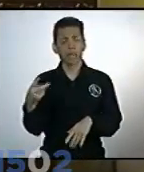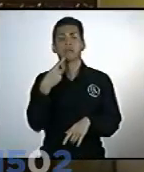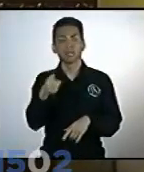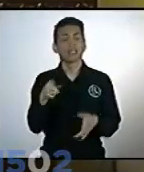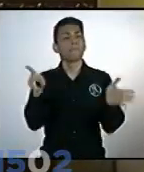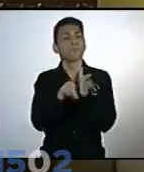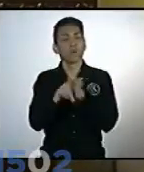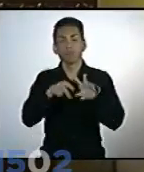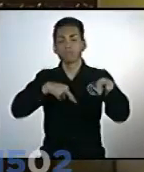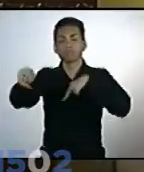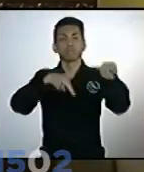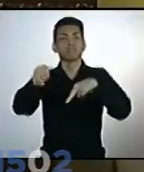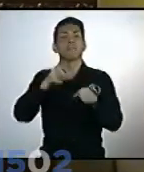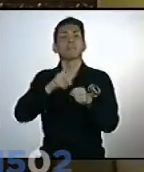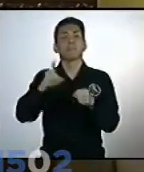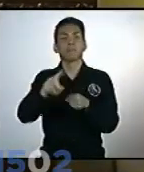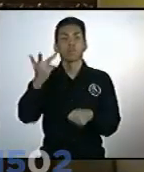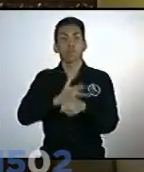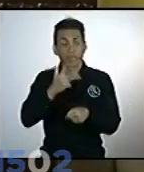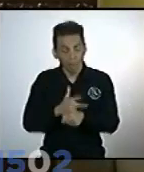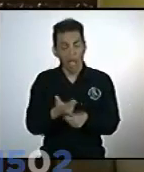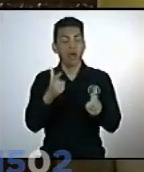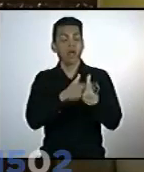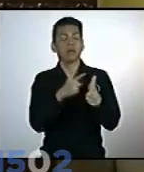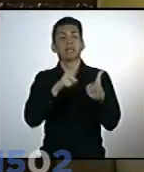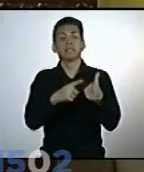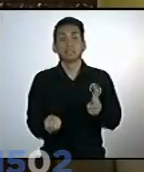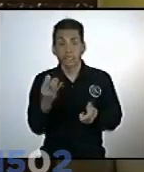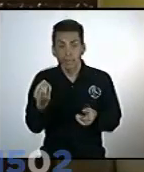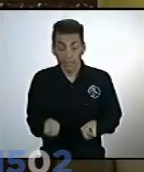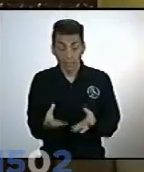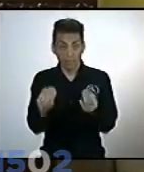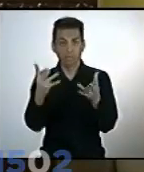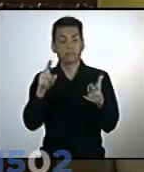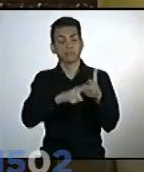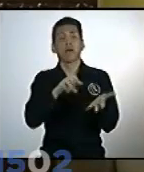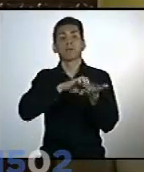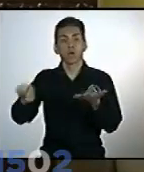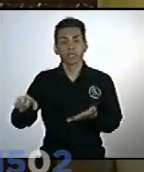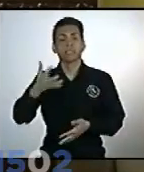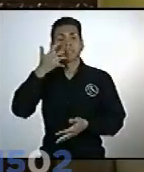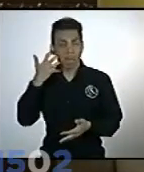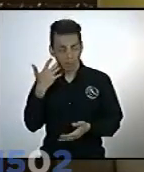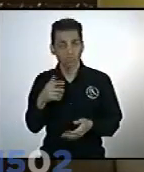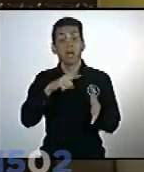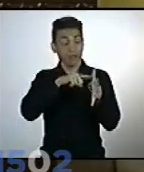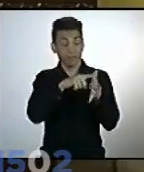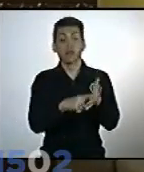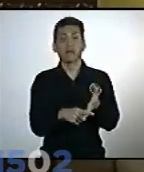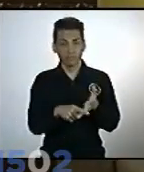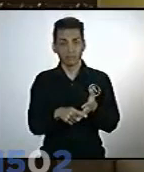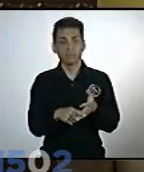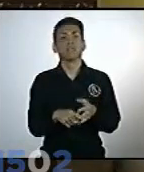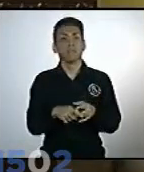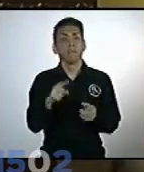de movilidad para los departamentos de Guatemala, Zacatepeques, El Progreso y San Marcos. Esas restricciones